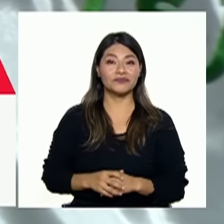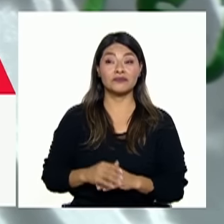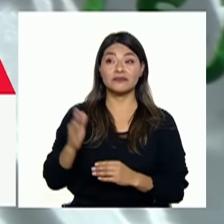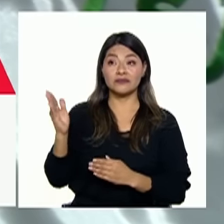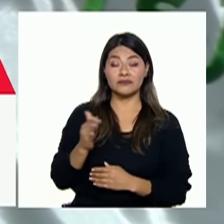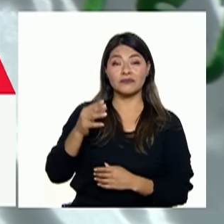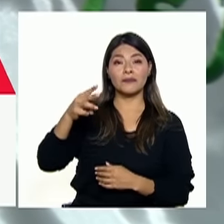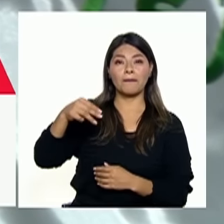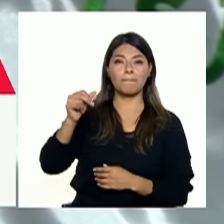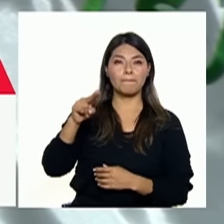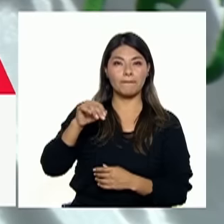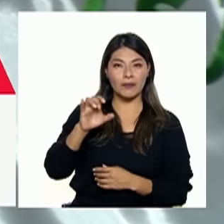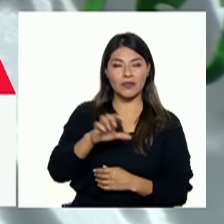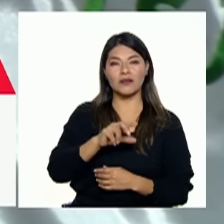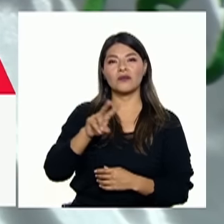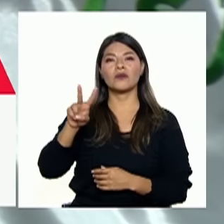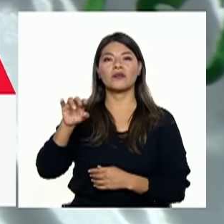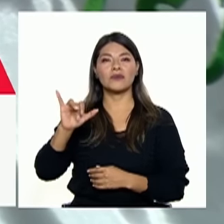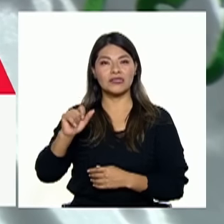Manuel Isaga Salazar.